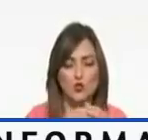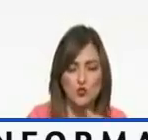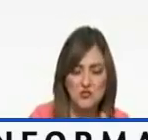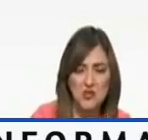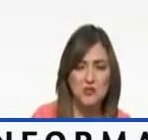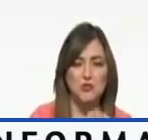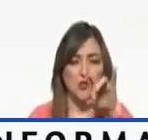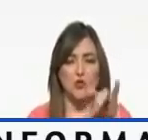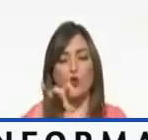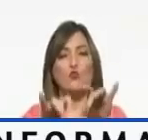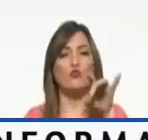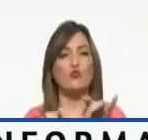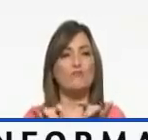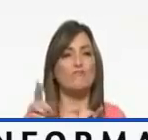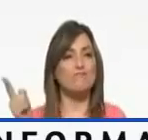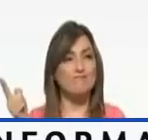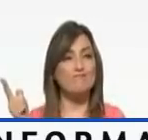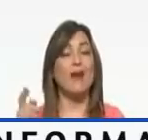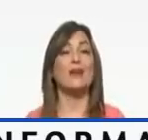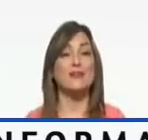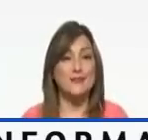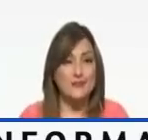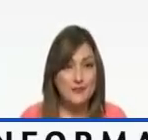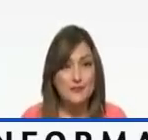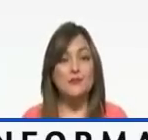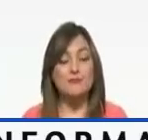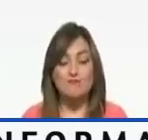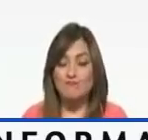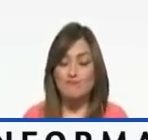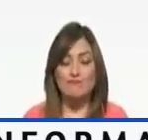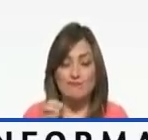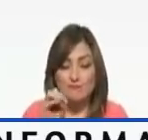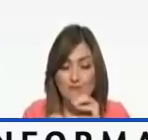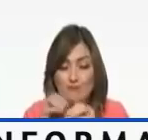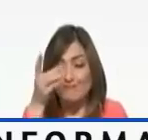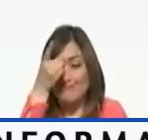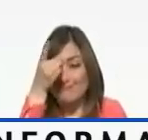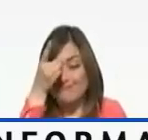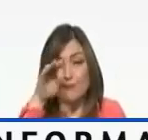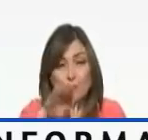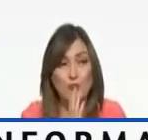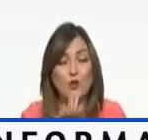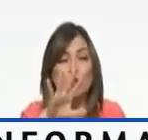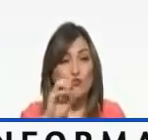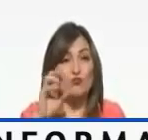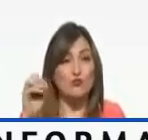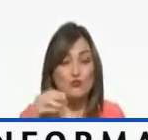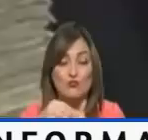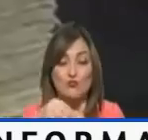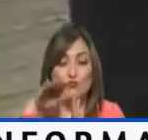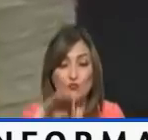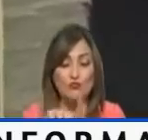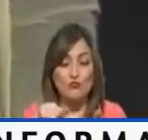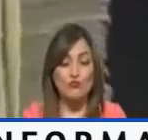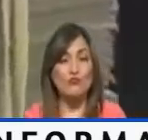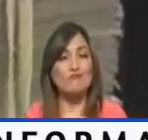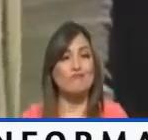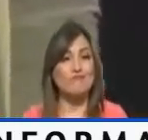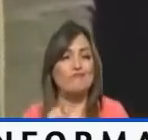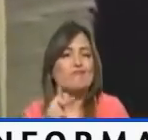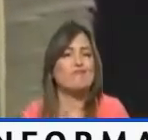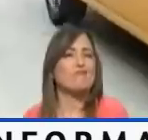otros segmentos, una asociación, una cooperativa o una mutualista. En este panorama se elimina la información de deudas menores